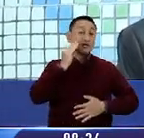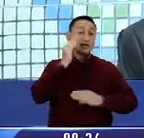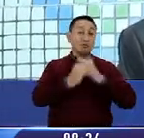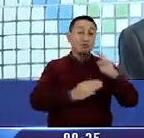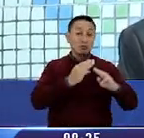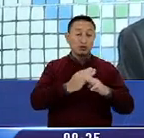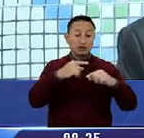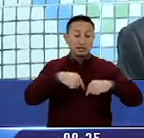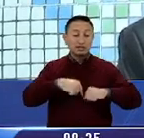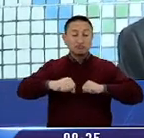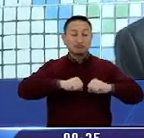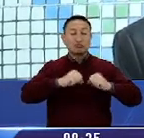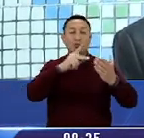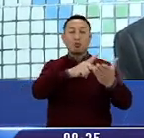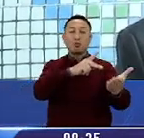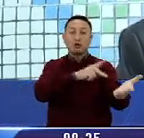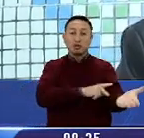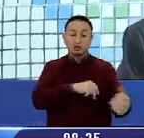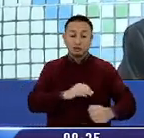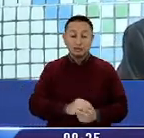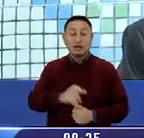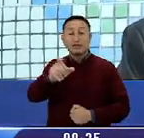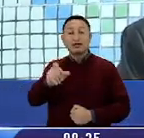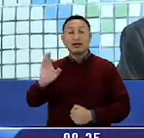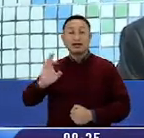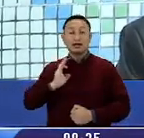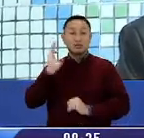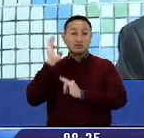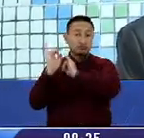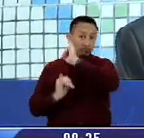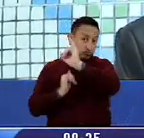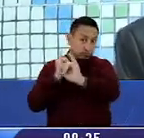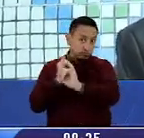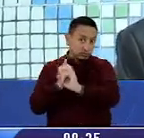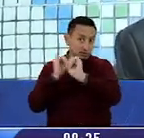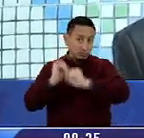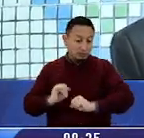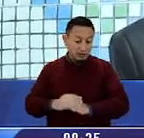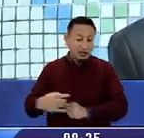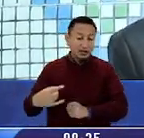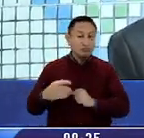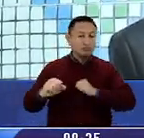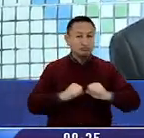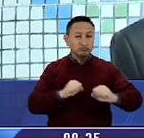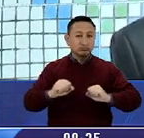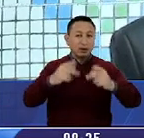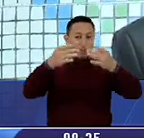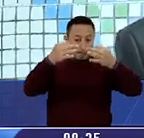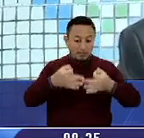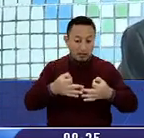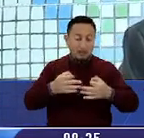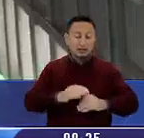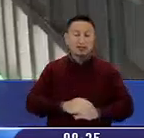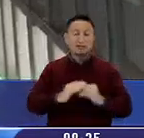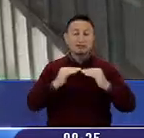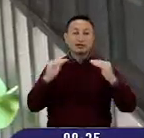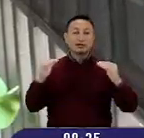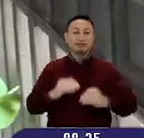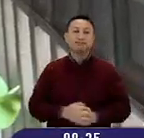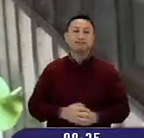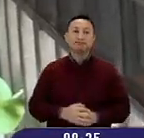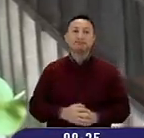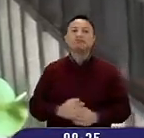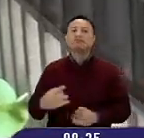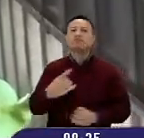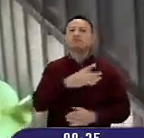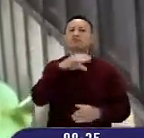gestión de proyectos, nuestra red de expertos internacionales para lograr una gestión pública justa y equitativa. La capacidad de